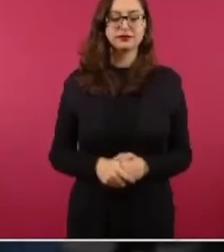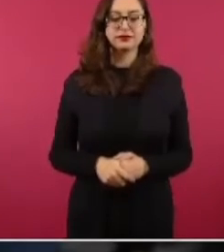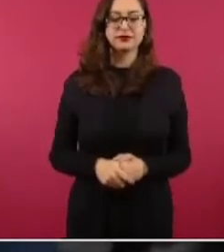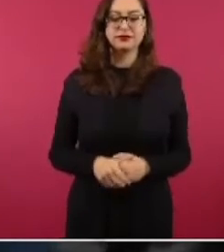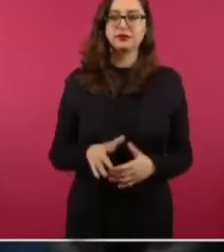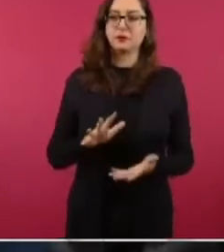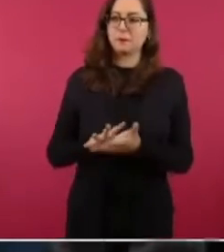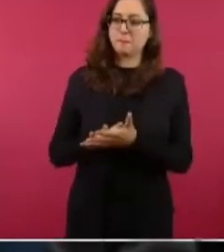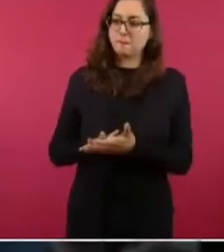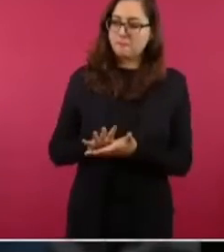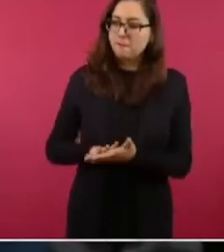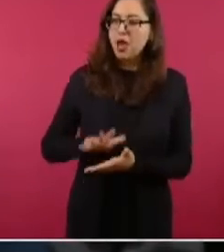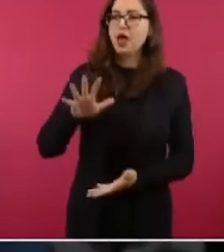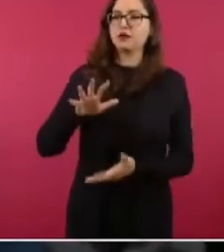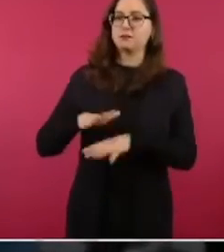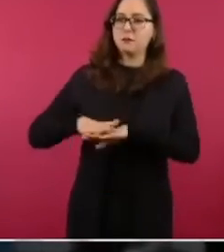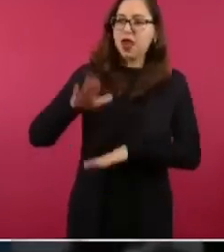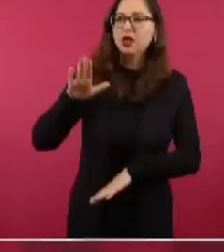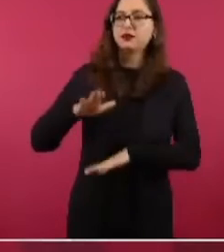Más escuelas.